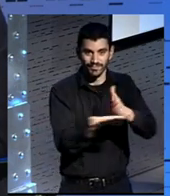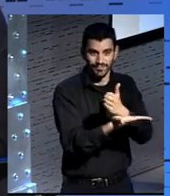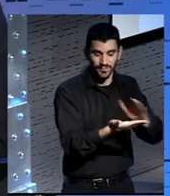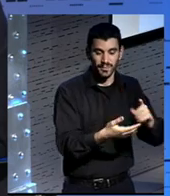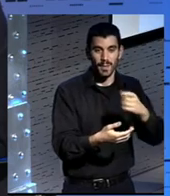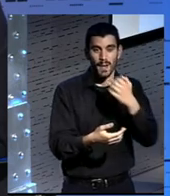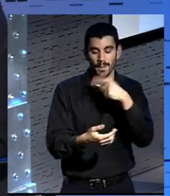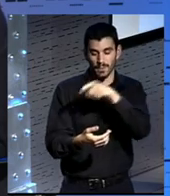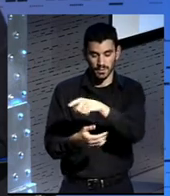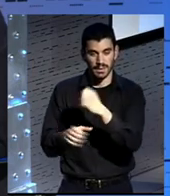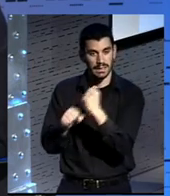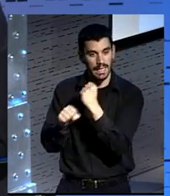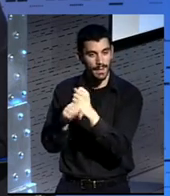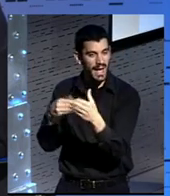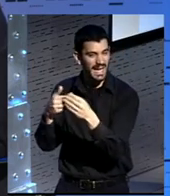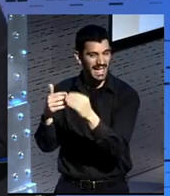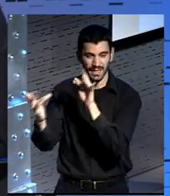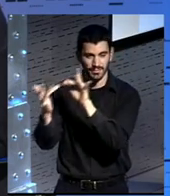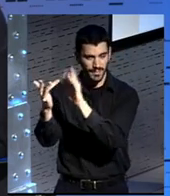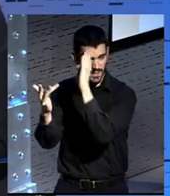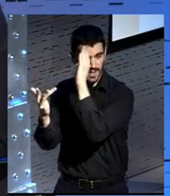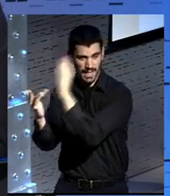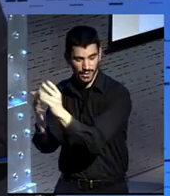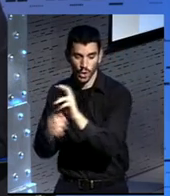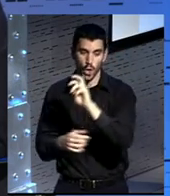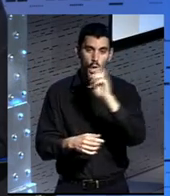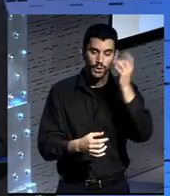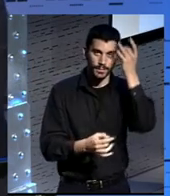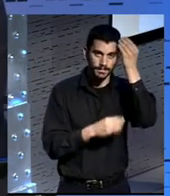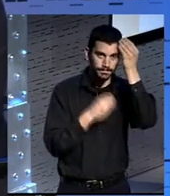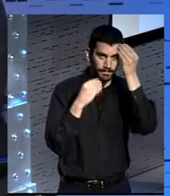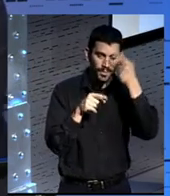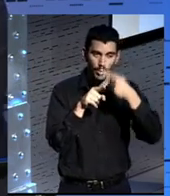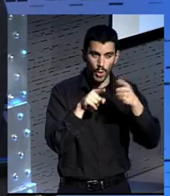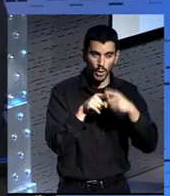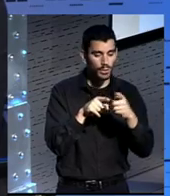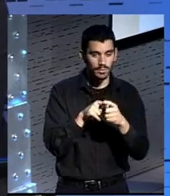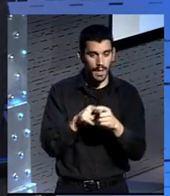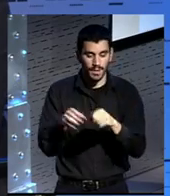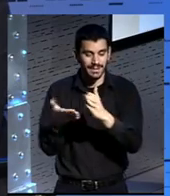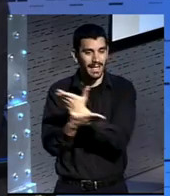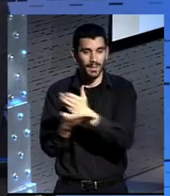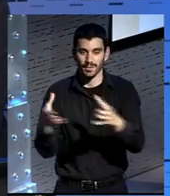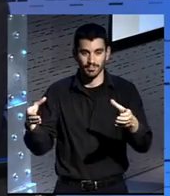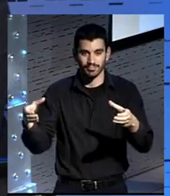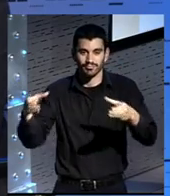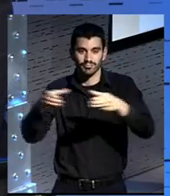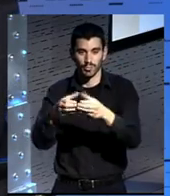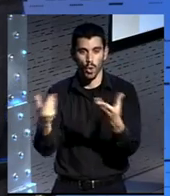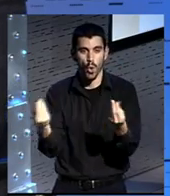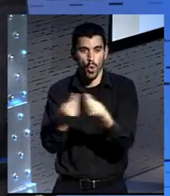los clientes y en la de relación con la generación de los productos, romper las barreras y hacerles no